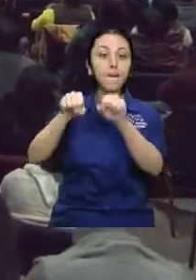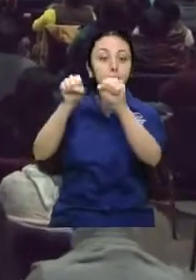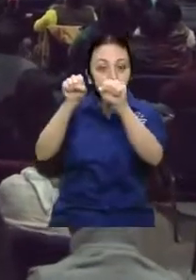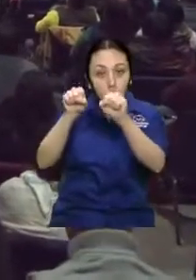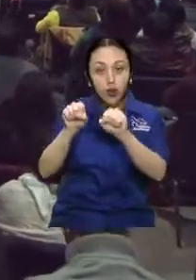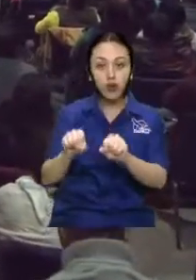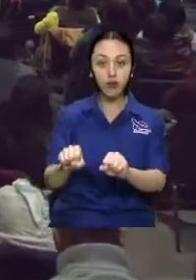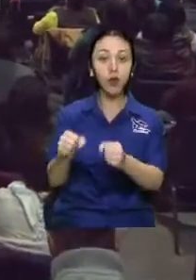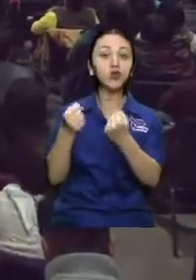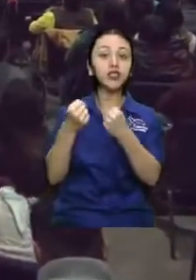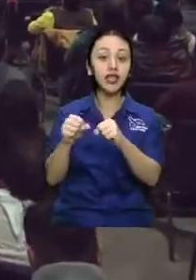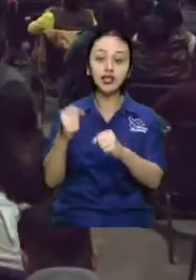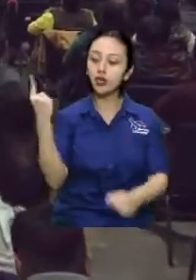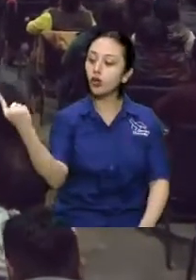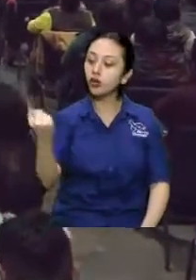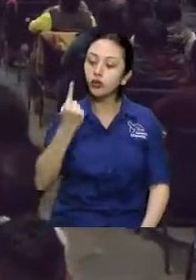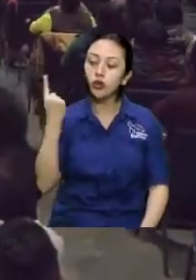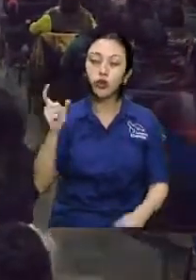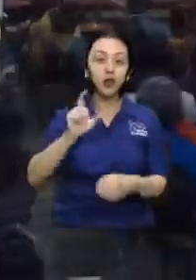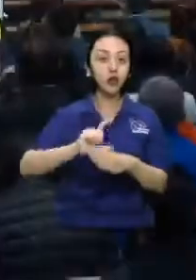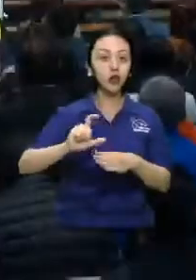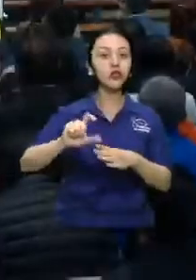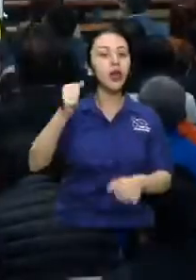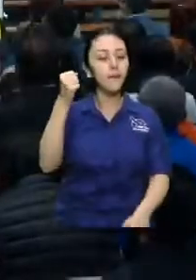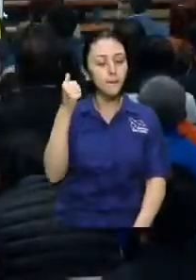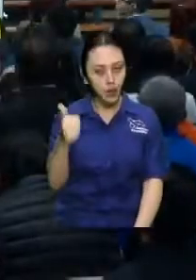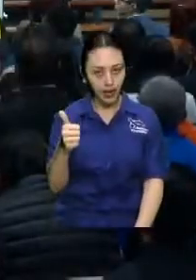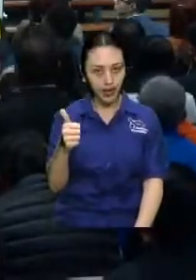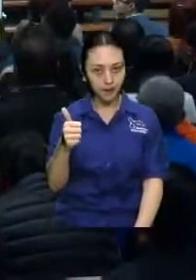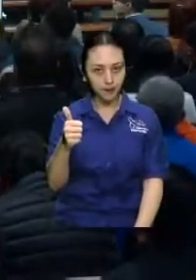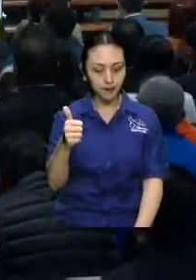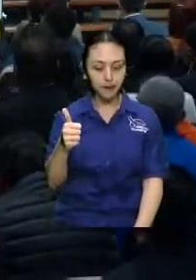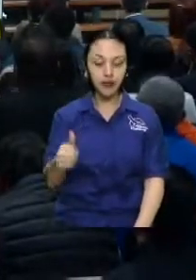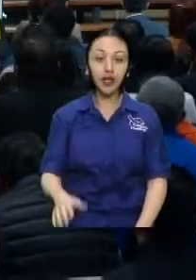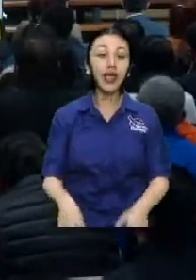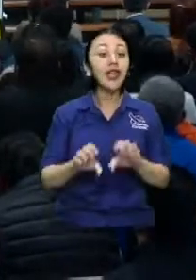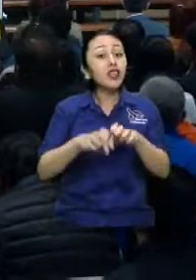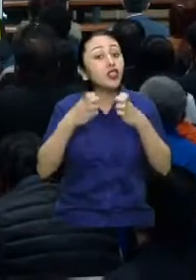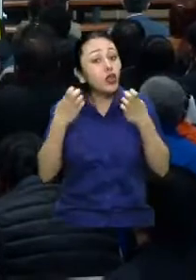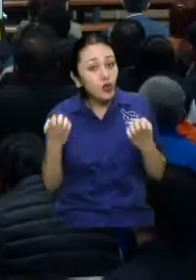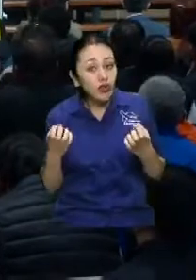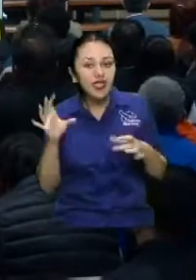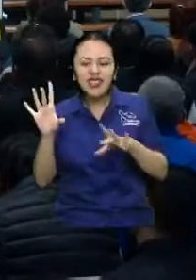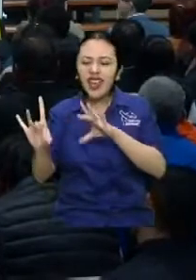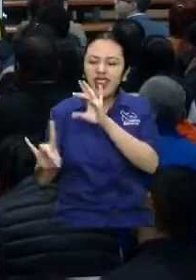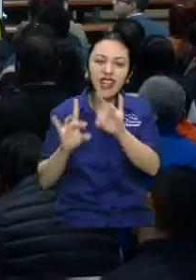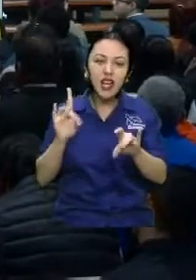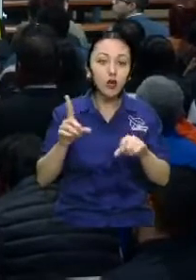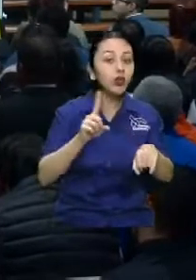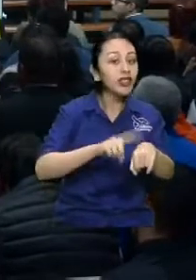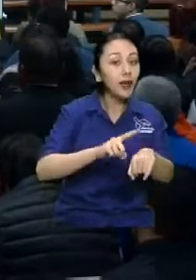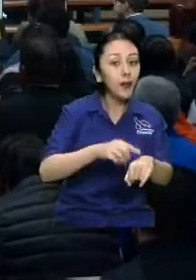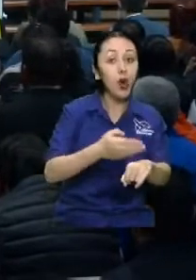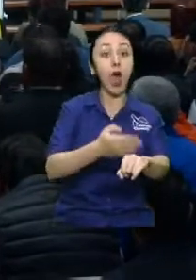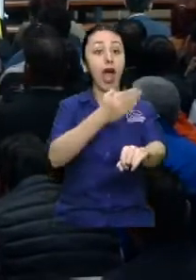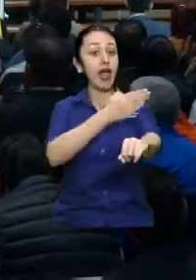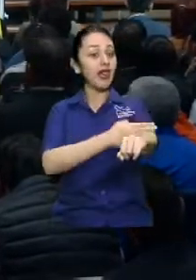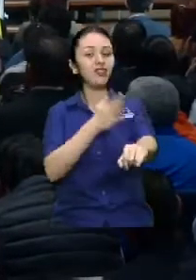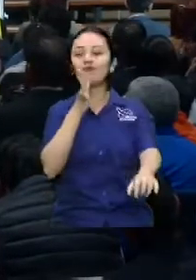para toda buena obra. Es decir, que en algún momento no podíamos hacer las cosas